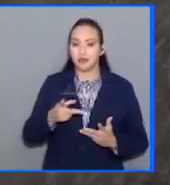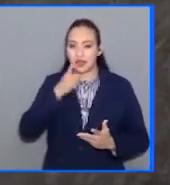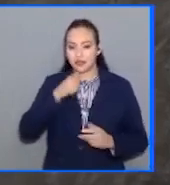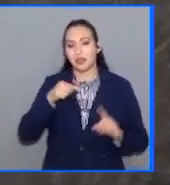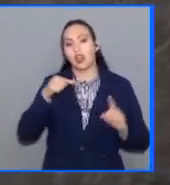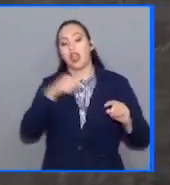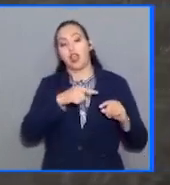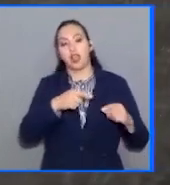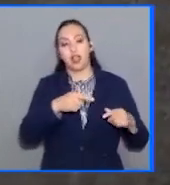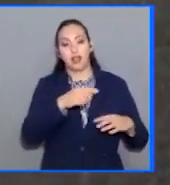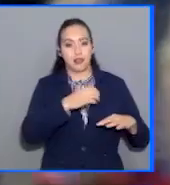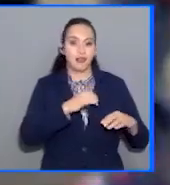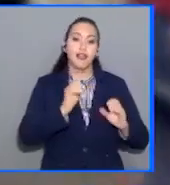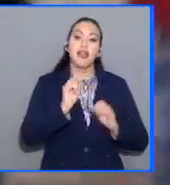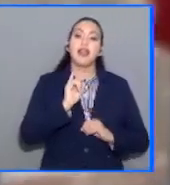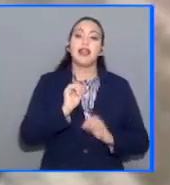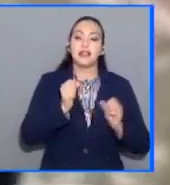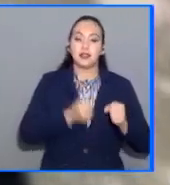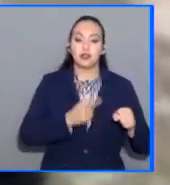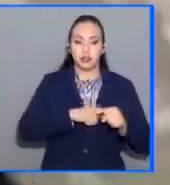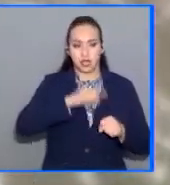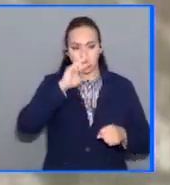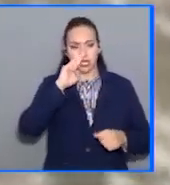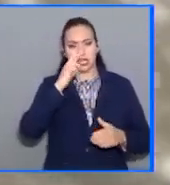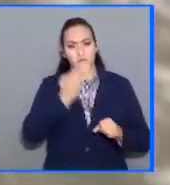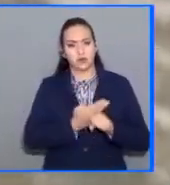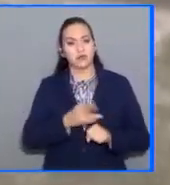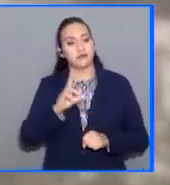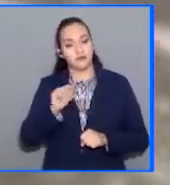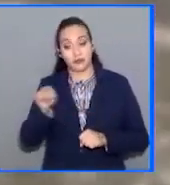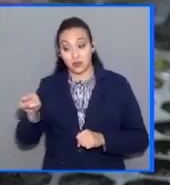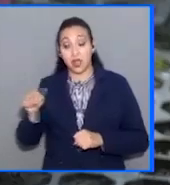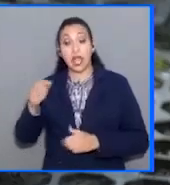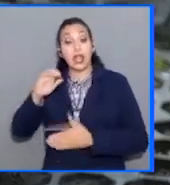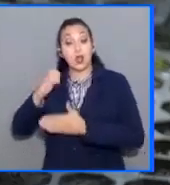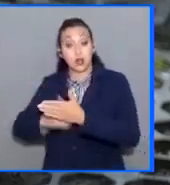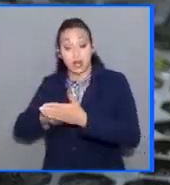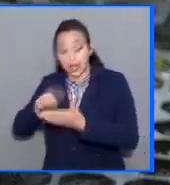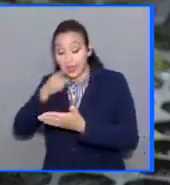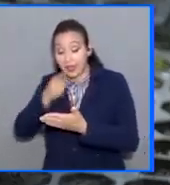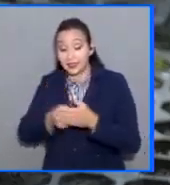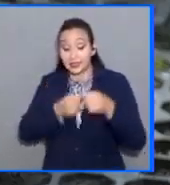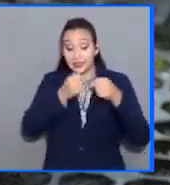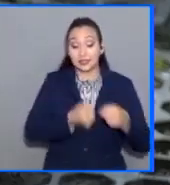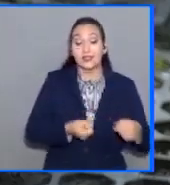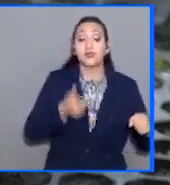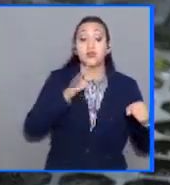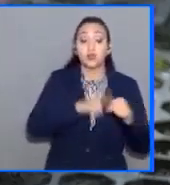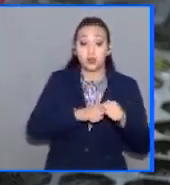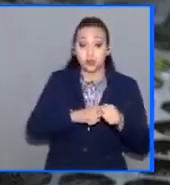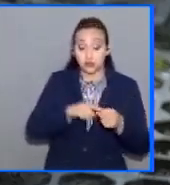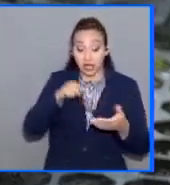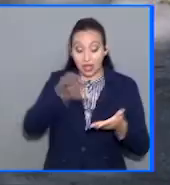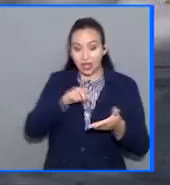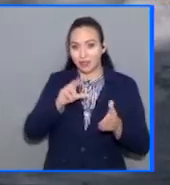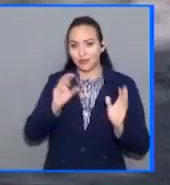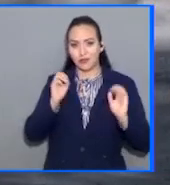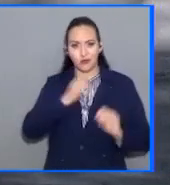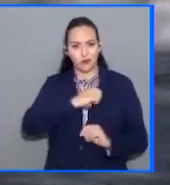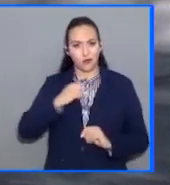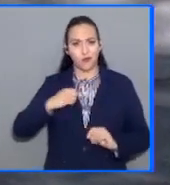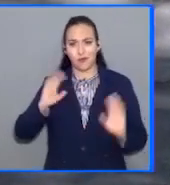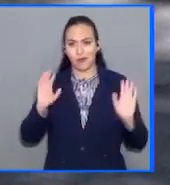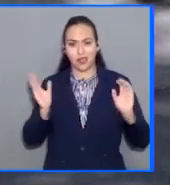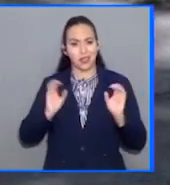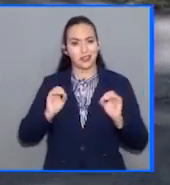solidario, pues en el contrato que celebra se precisa que el Seguro Social no adquiere ninguna obligación de carácter laboral y